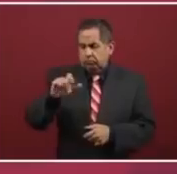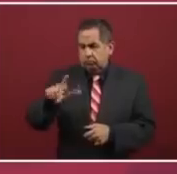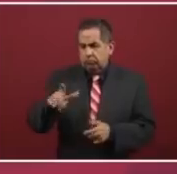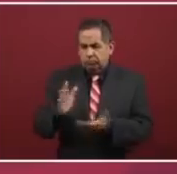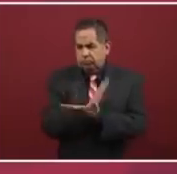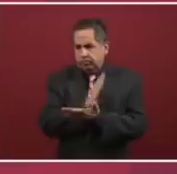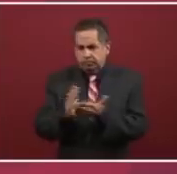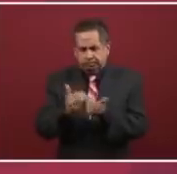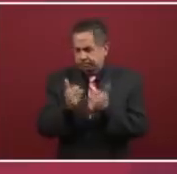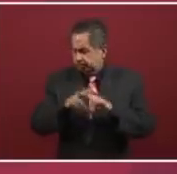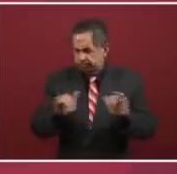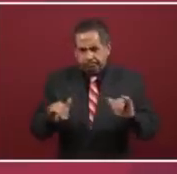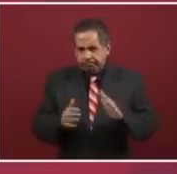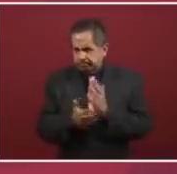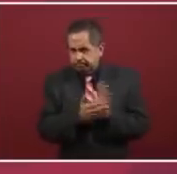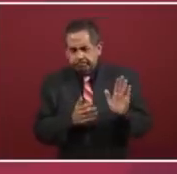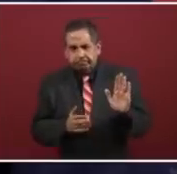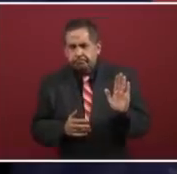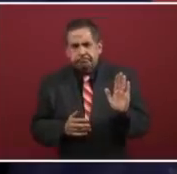Guardia Nacional,